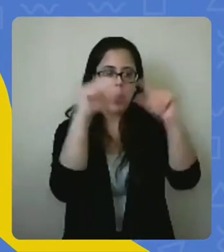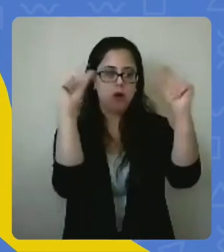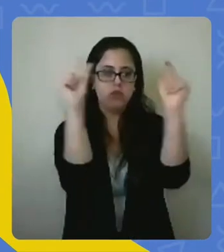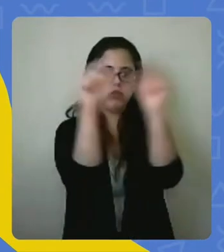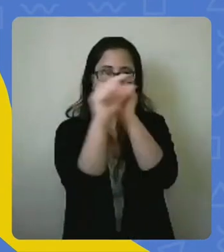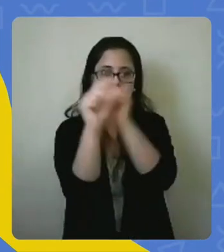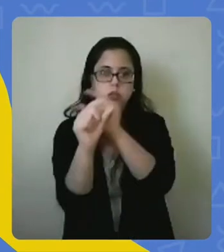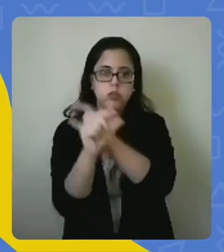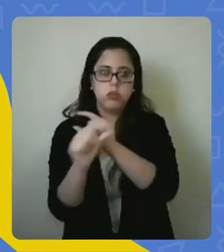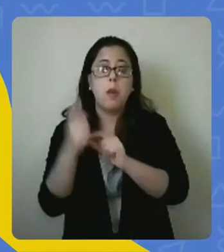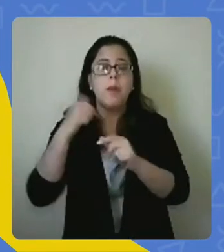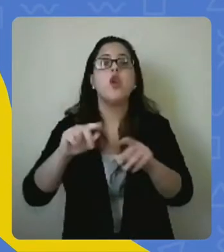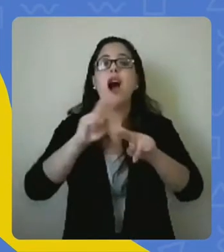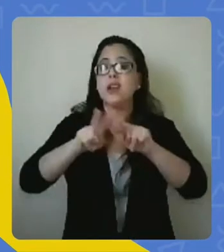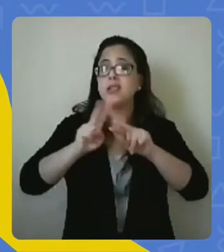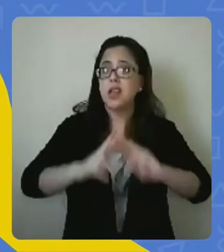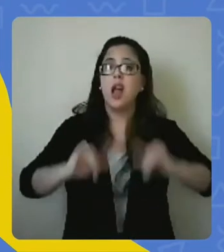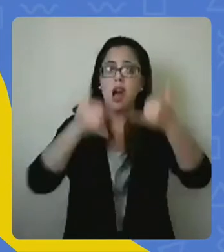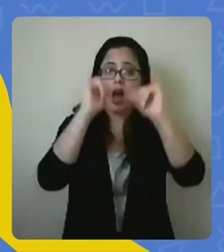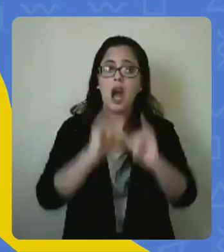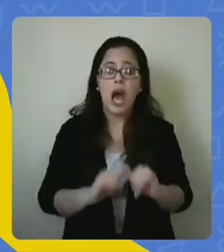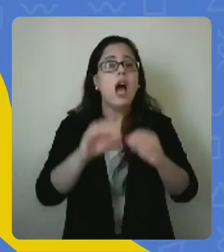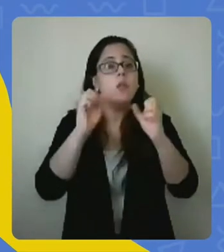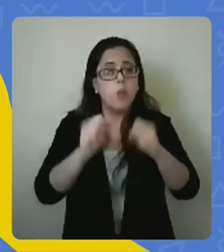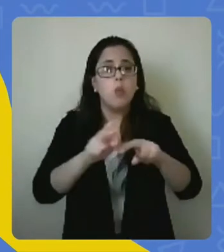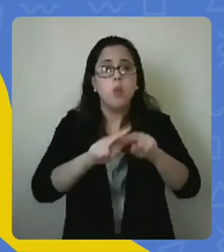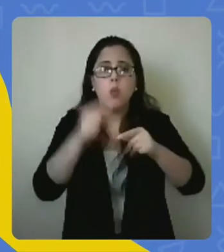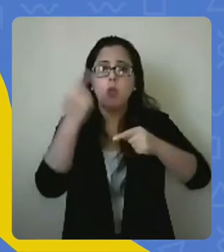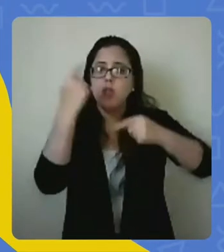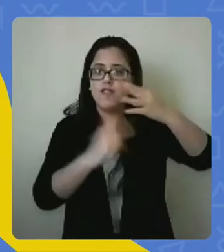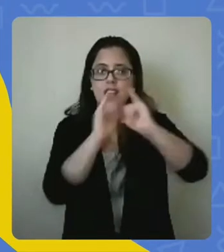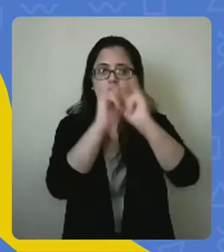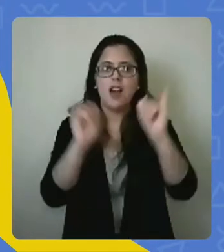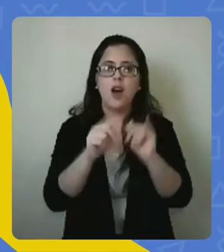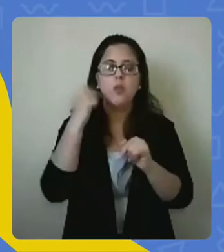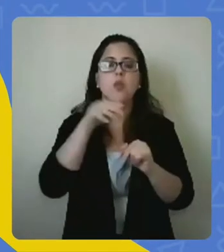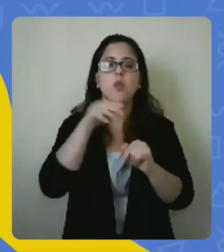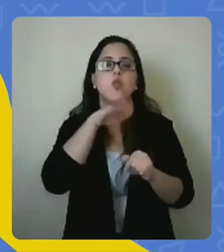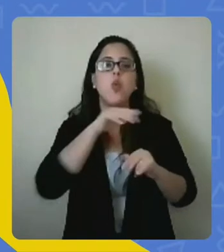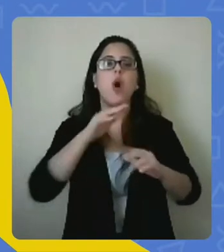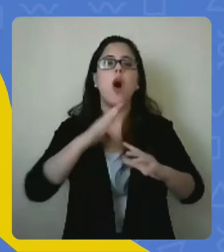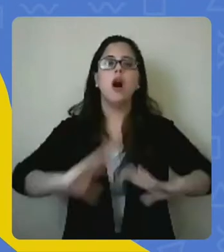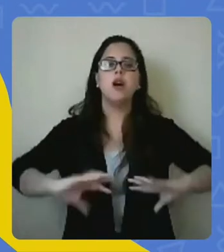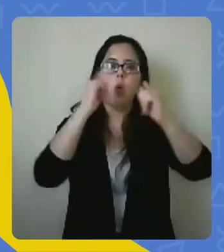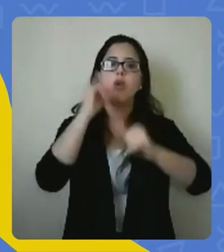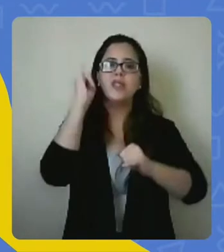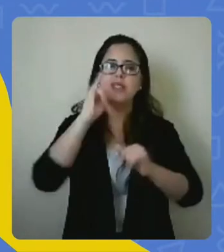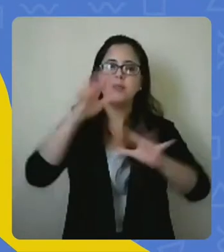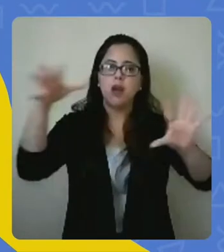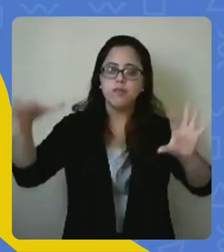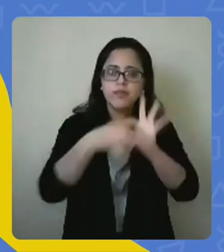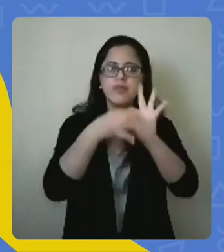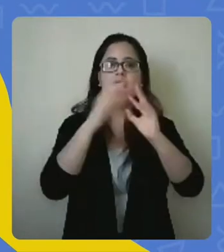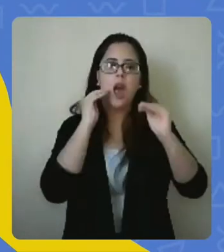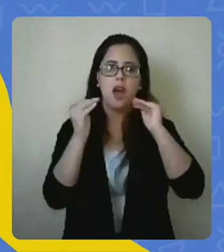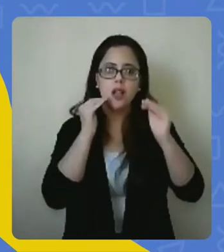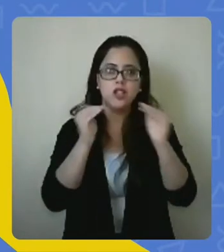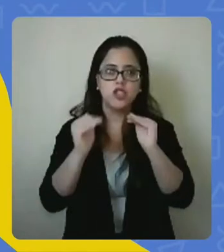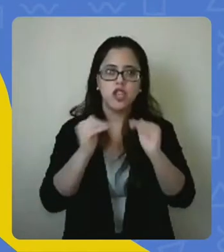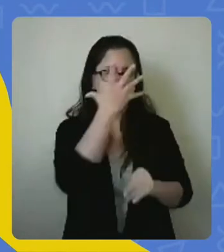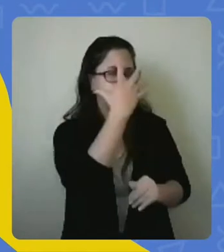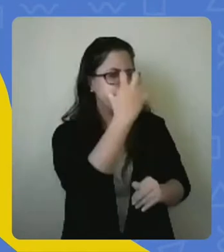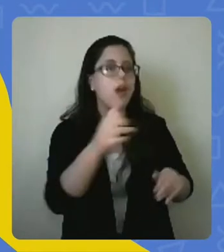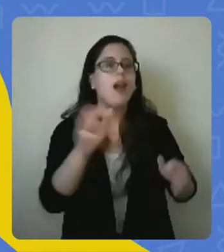manera entretenida, podemos hacerlo de muchas maneras distintas, pero ocupando los juegos siempre enganchamos más a los niños a través de la